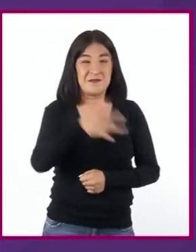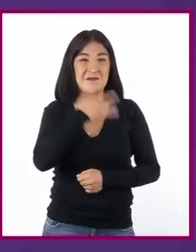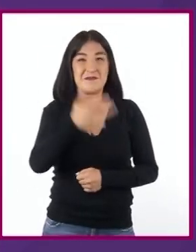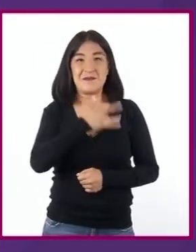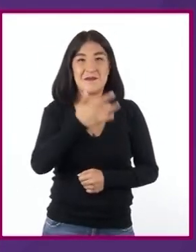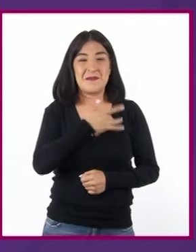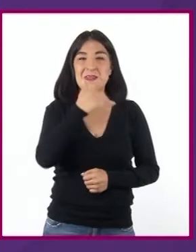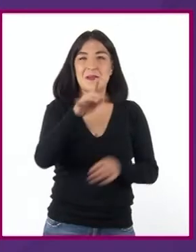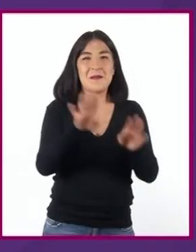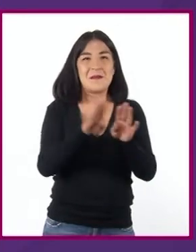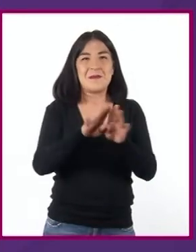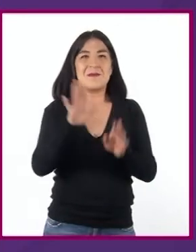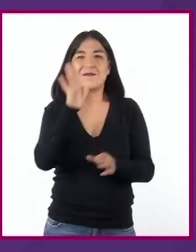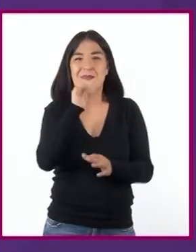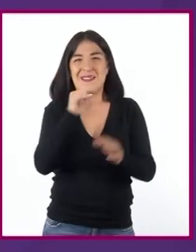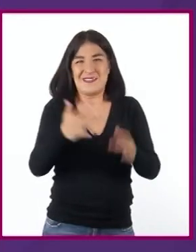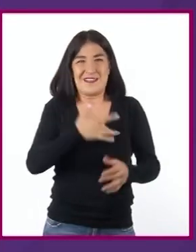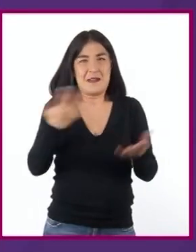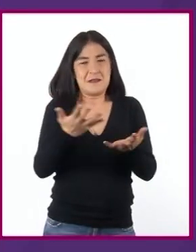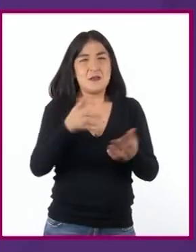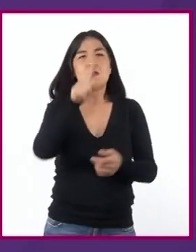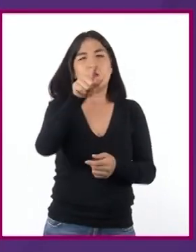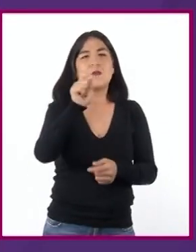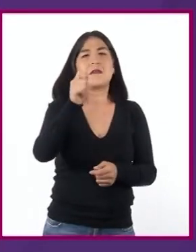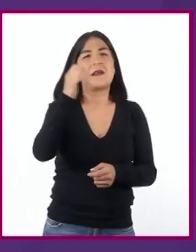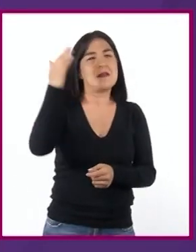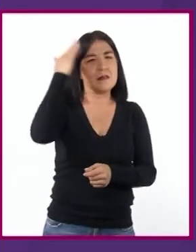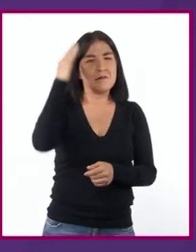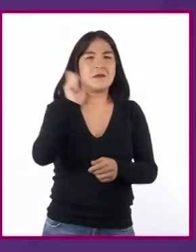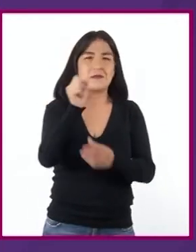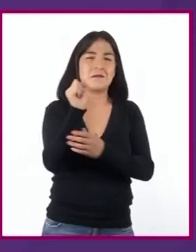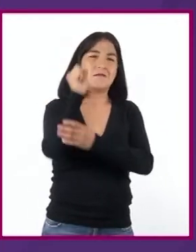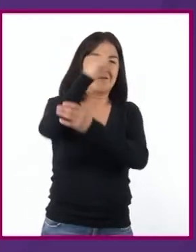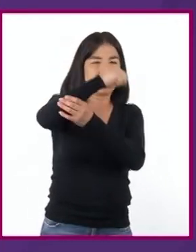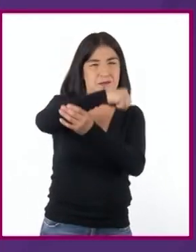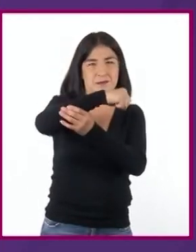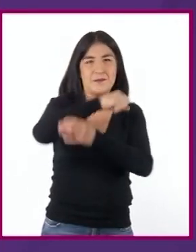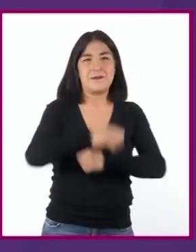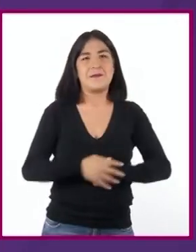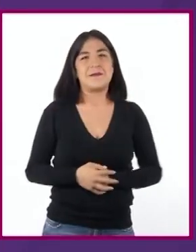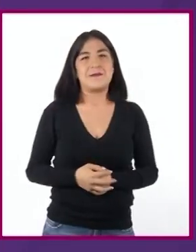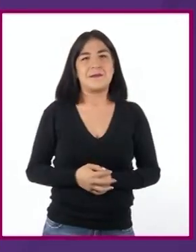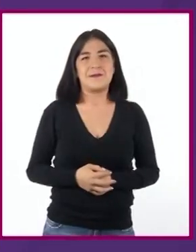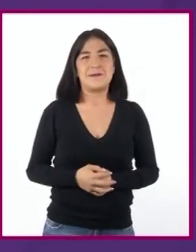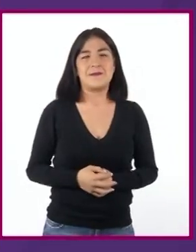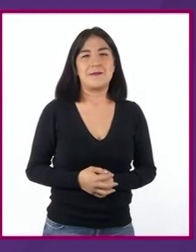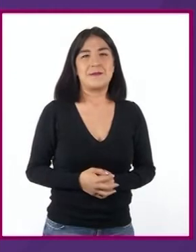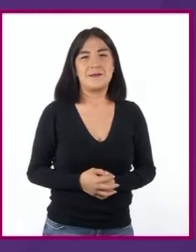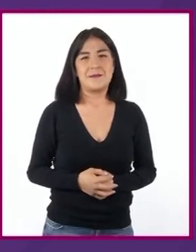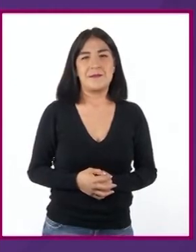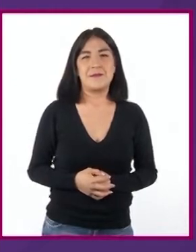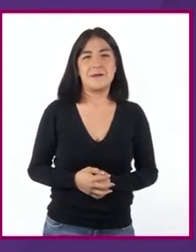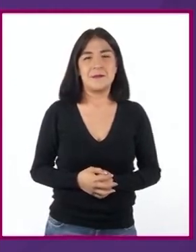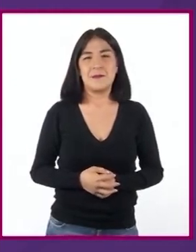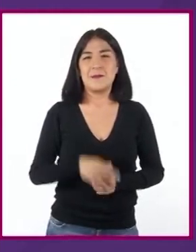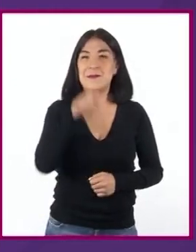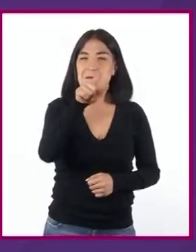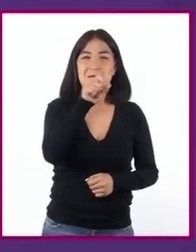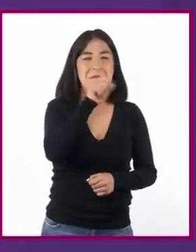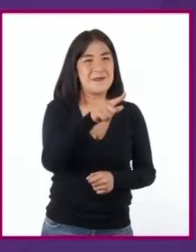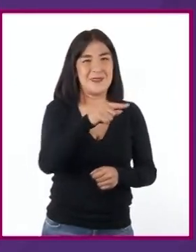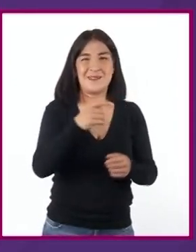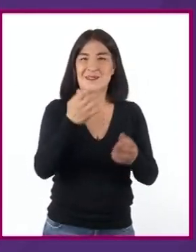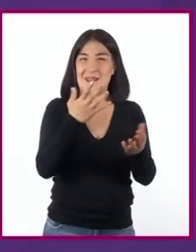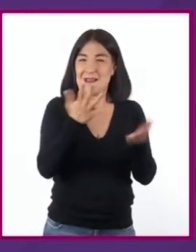y pierdes el equilibrio, dejas tu cabeza mirando hacia el piso. Mantienes la postura de 1 a